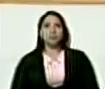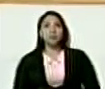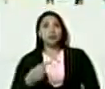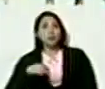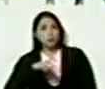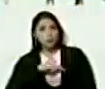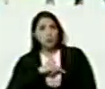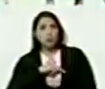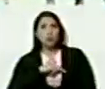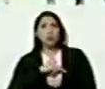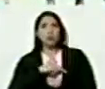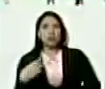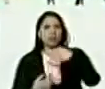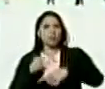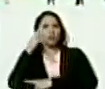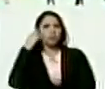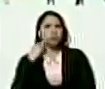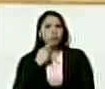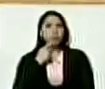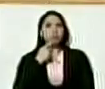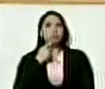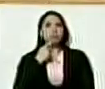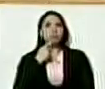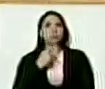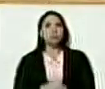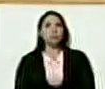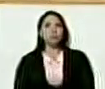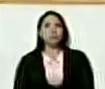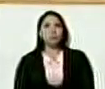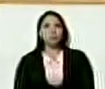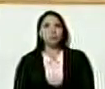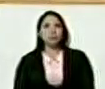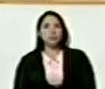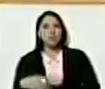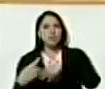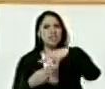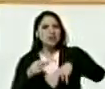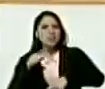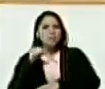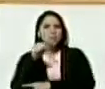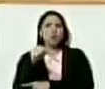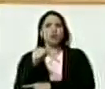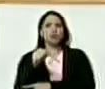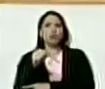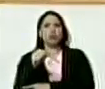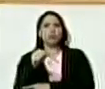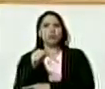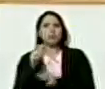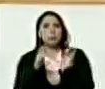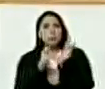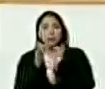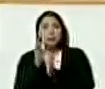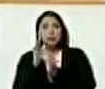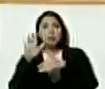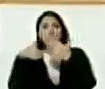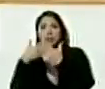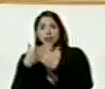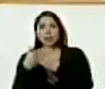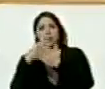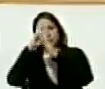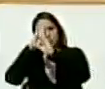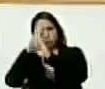Nosotros, la revolución bolivariana, es una revolución cristiana y respetamos